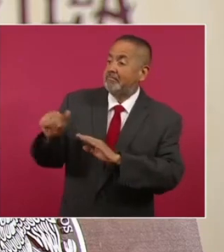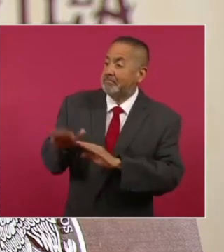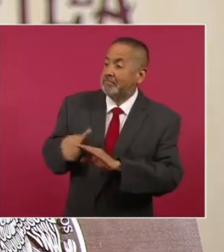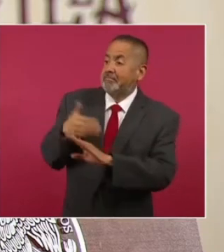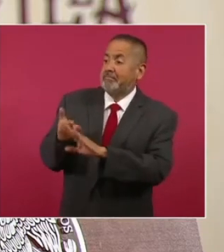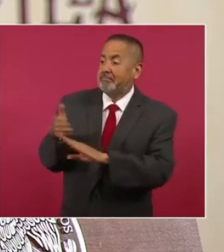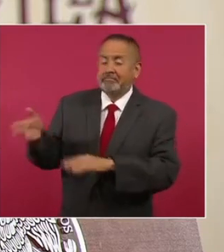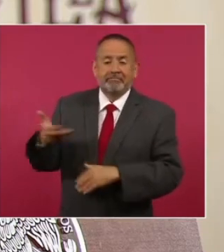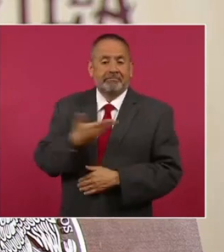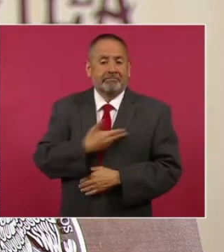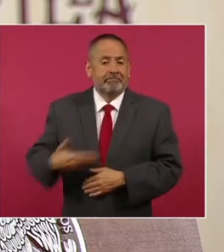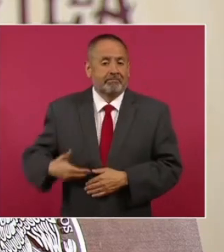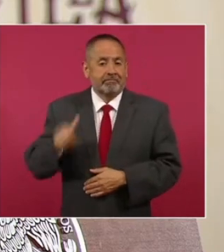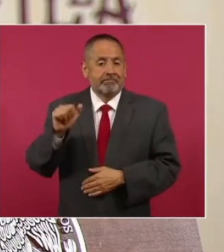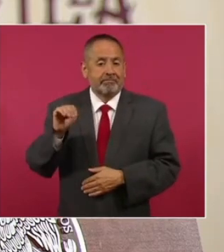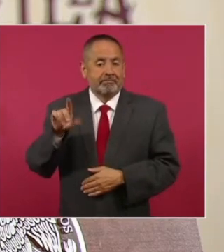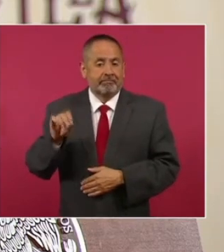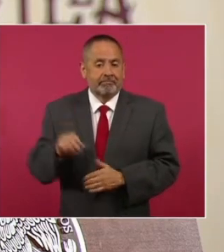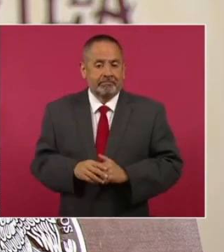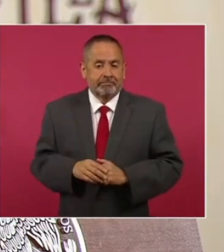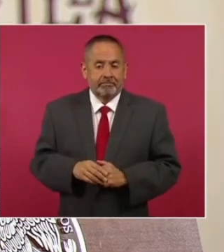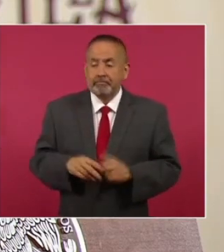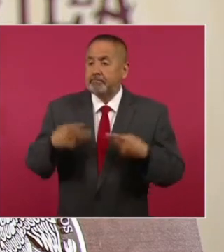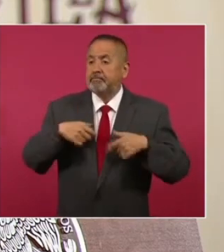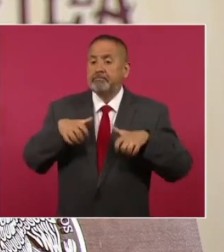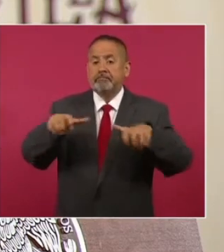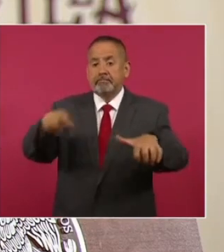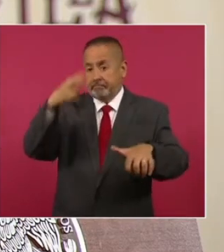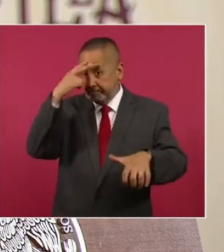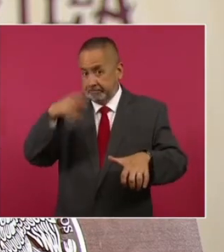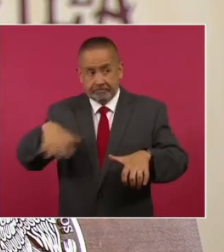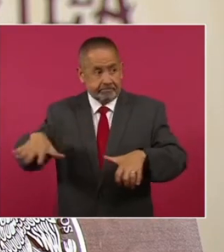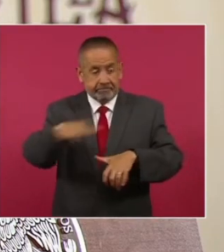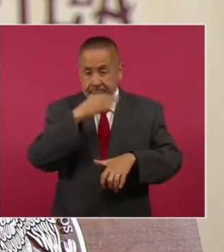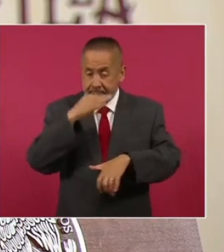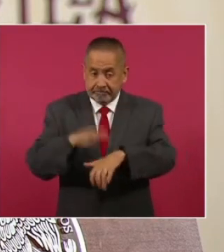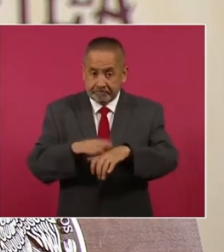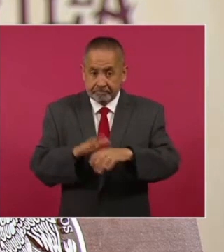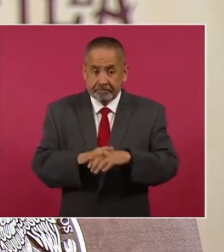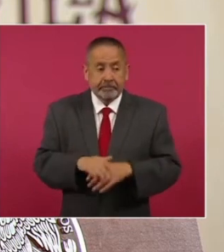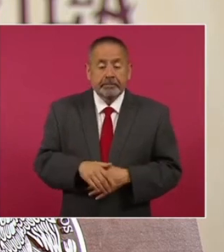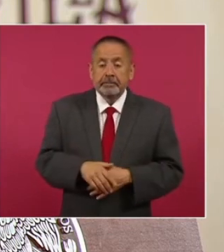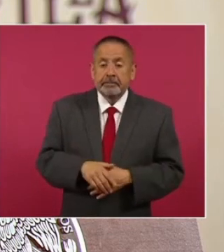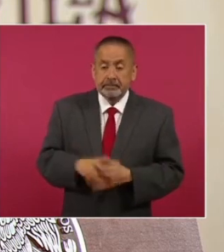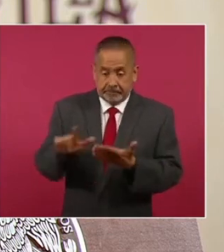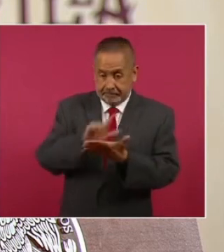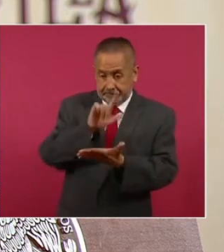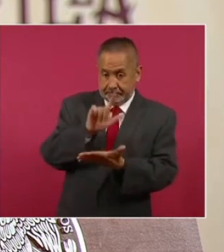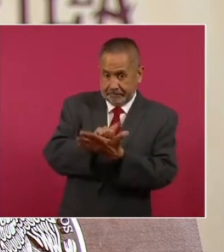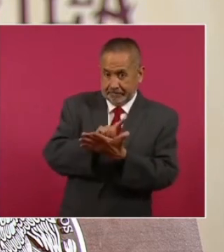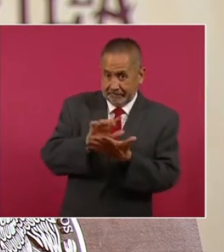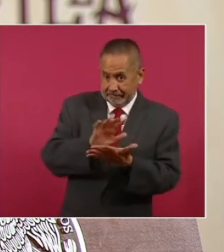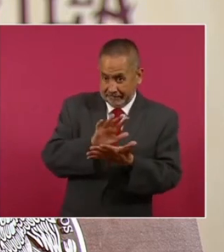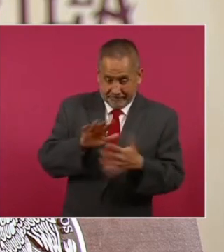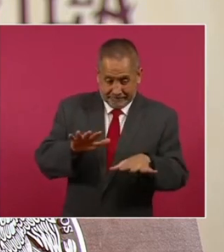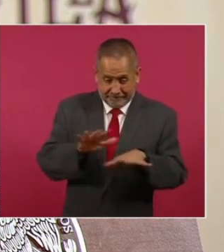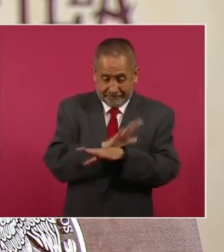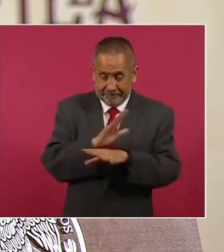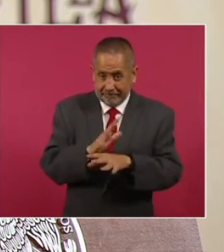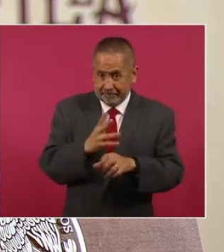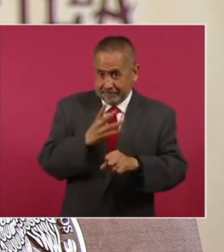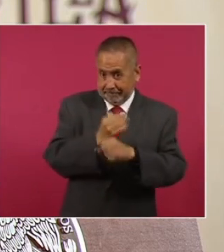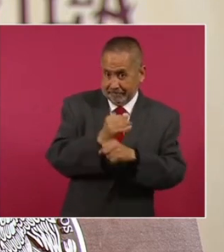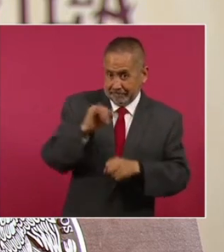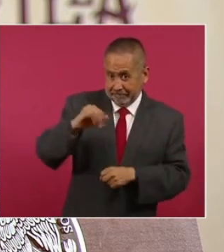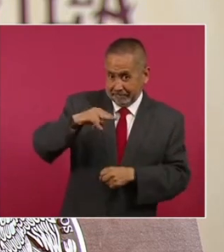pueblo de México le reiteramos, la reforma electoral se limita a modificar la estructura del INE,